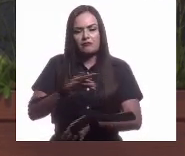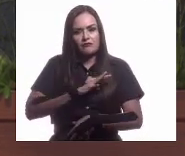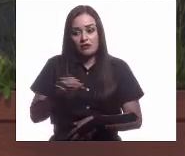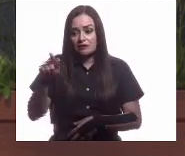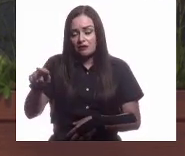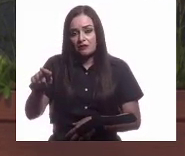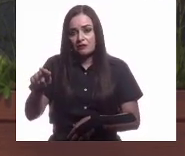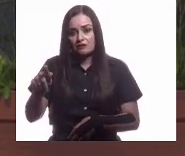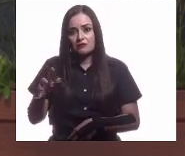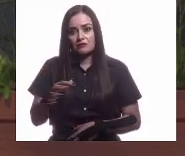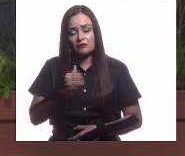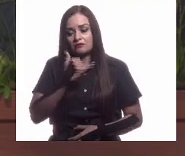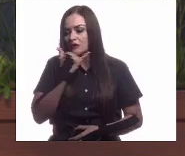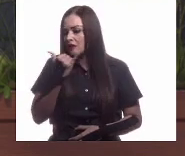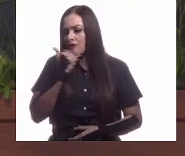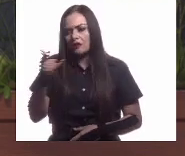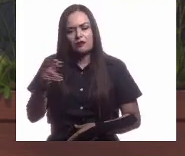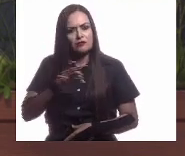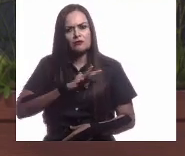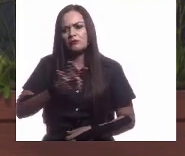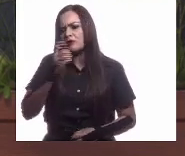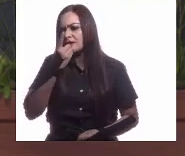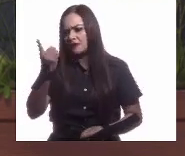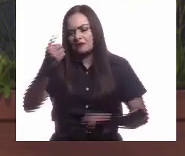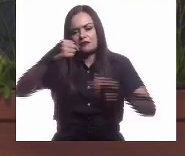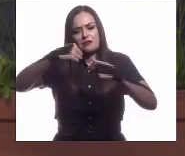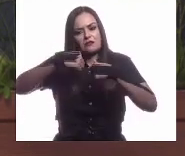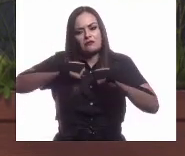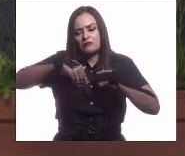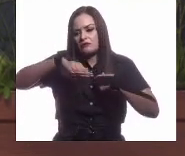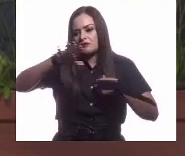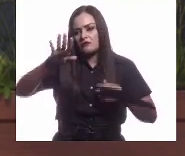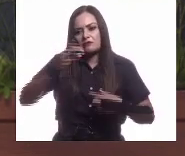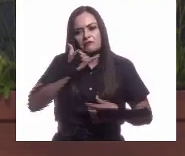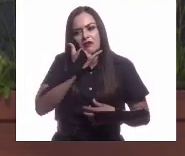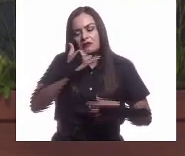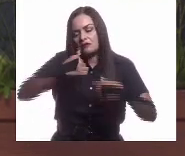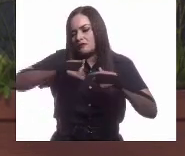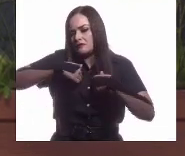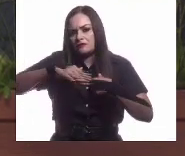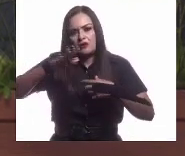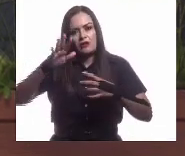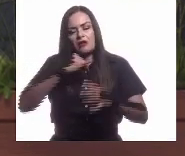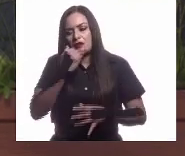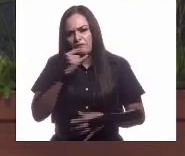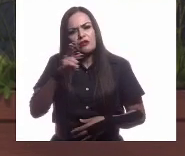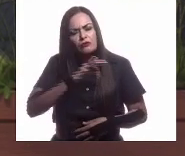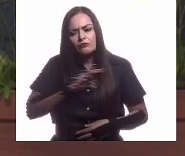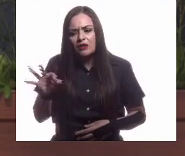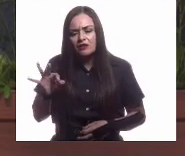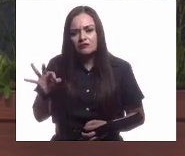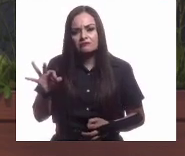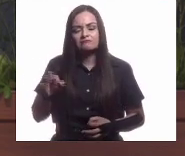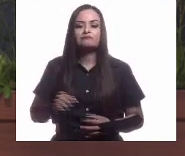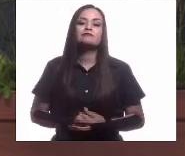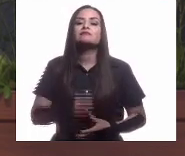equivoca. Nada, nada ennoblece más que la rectificación. Por eso